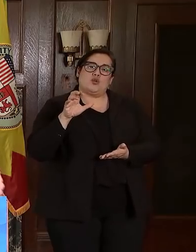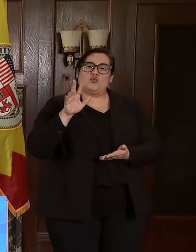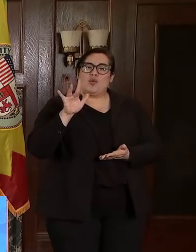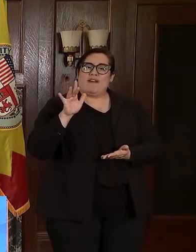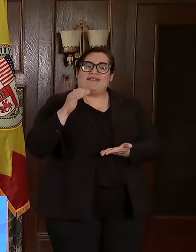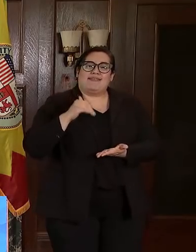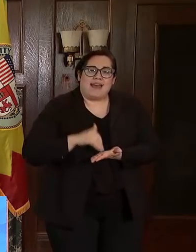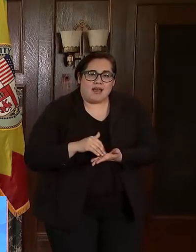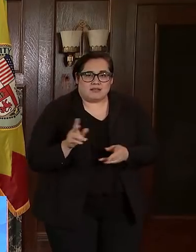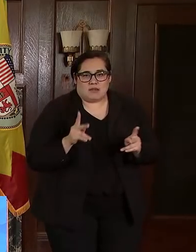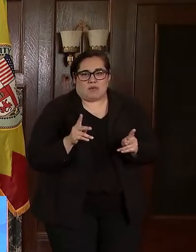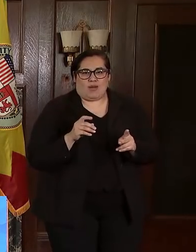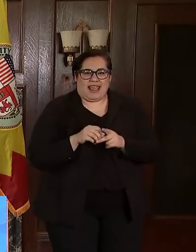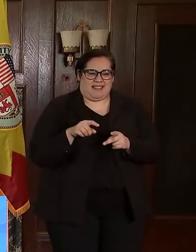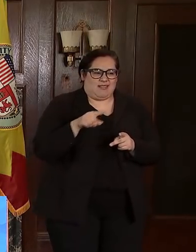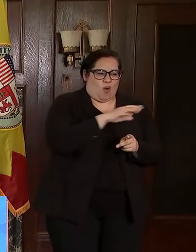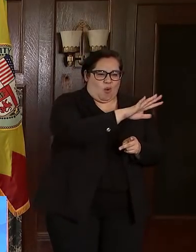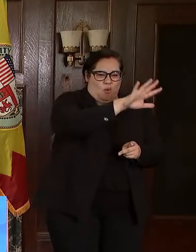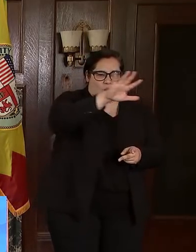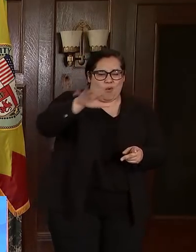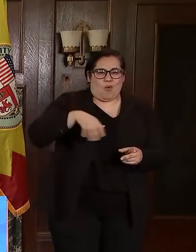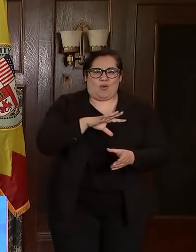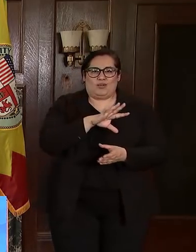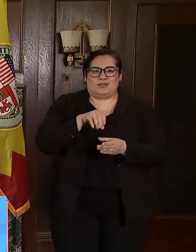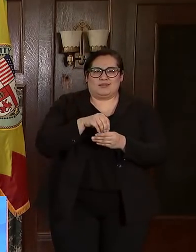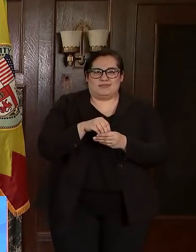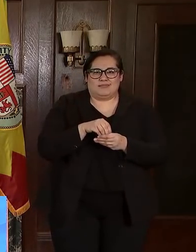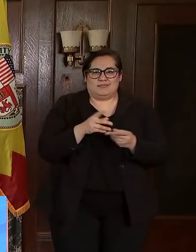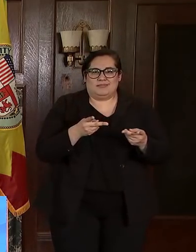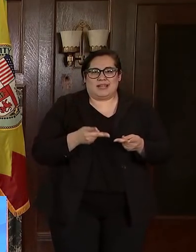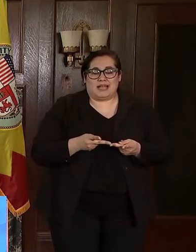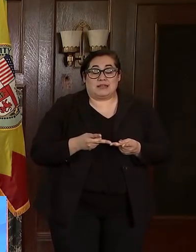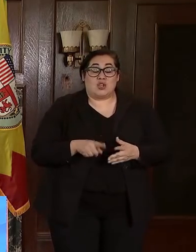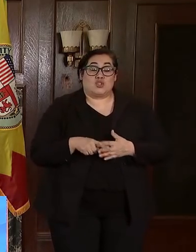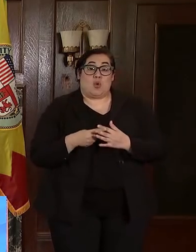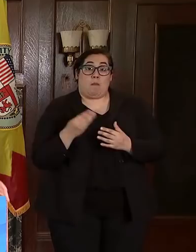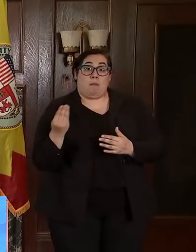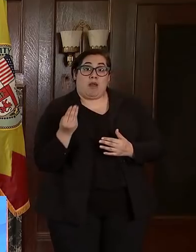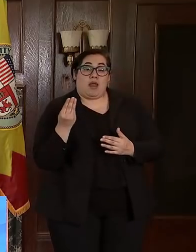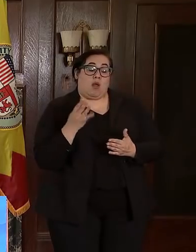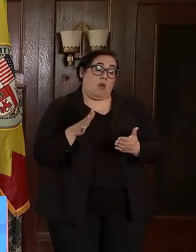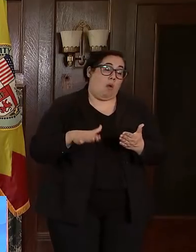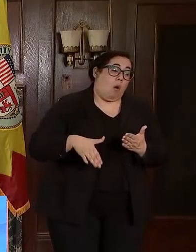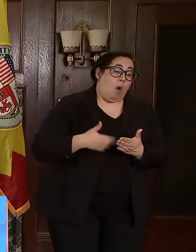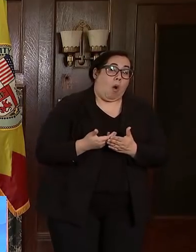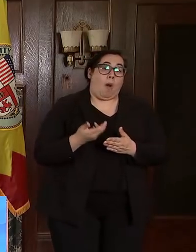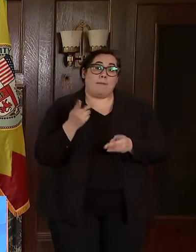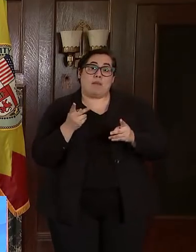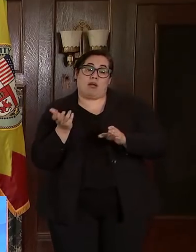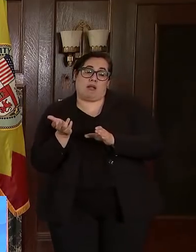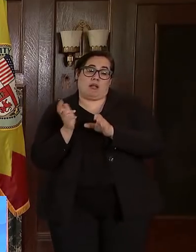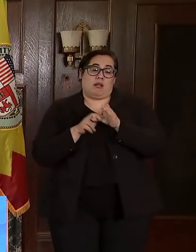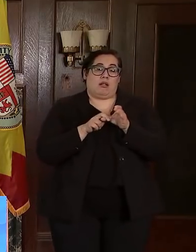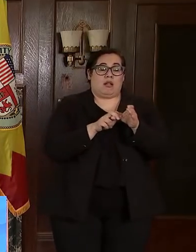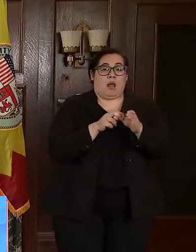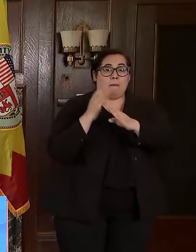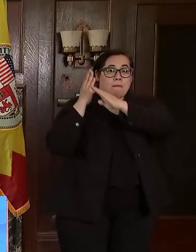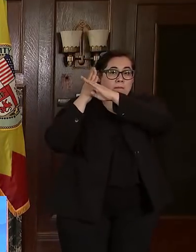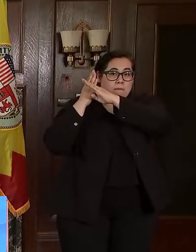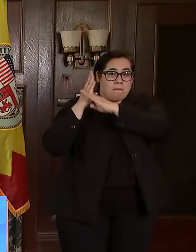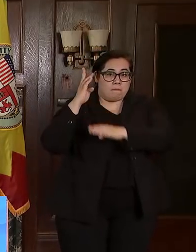225,000 personas en estos sitios. Además, empezando el lunes, todos los pasajeros de los